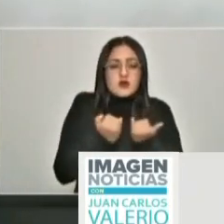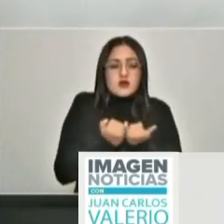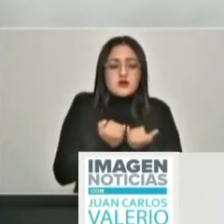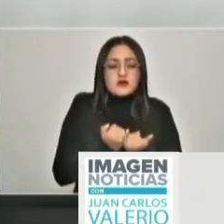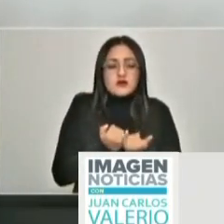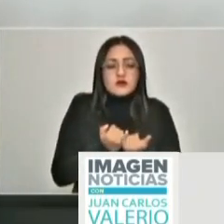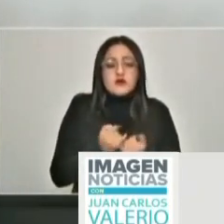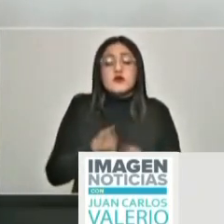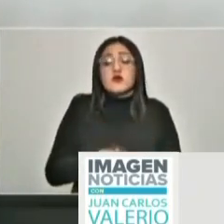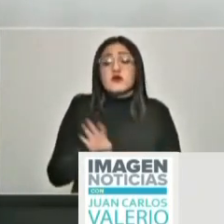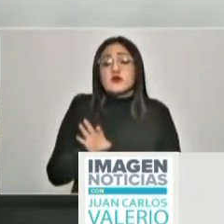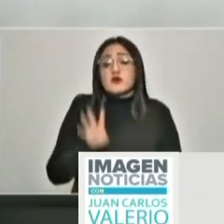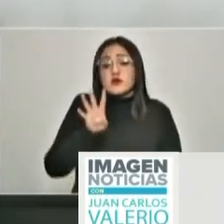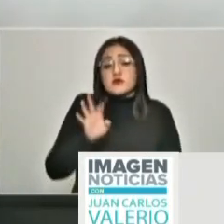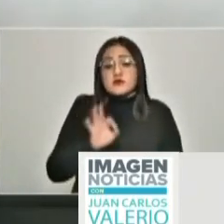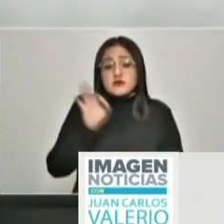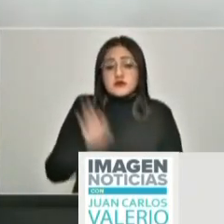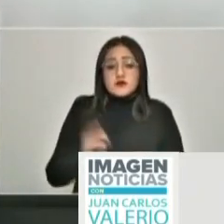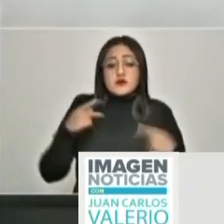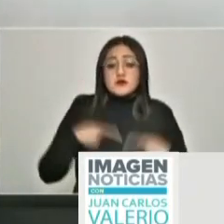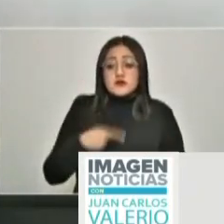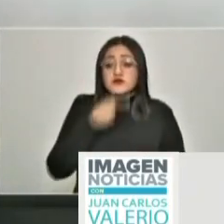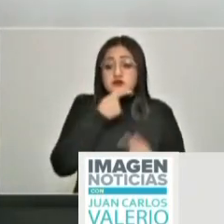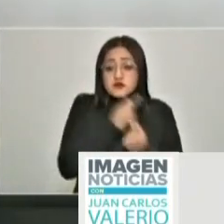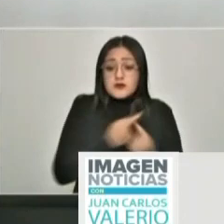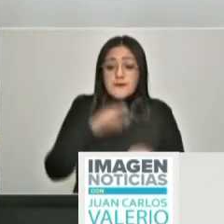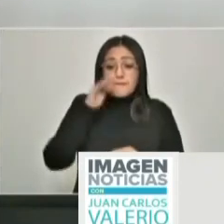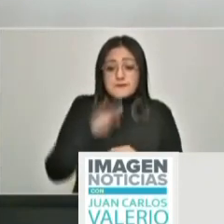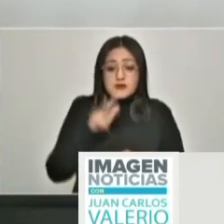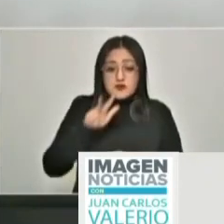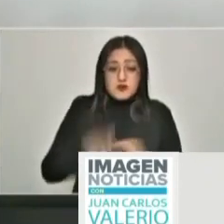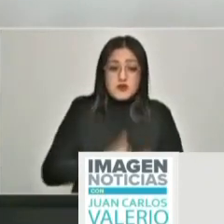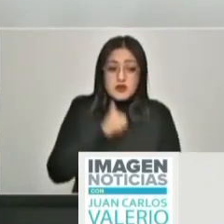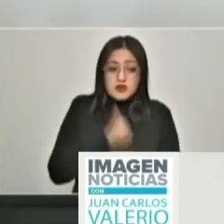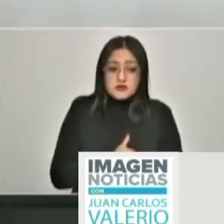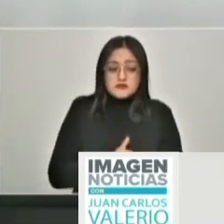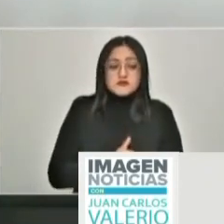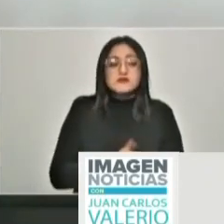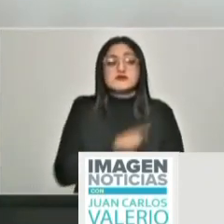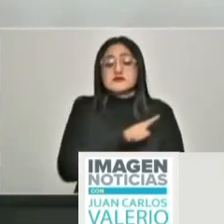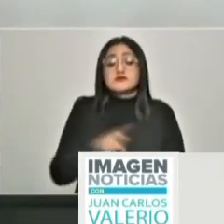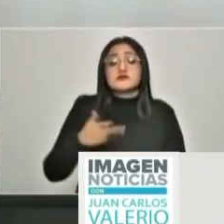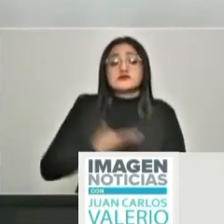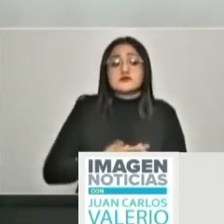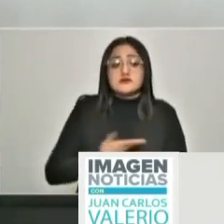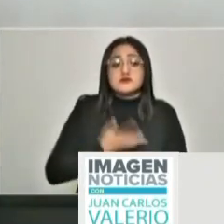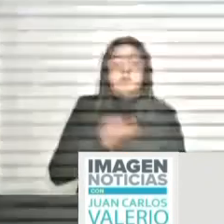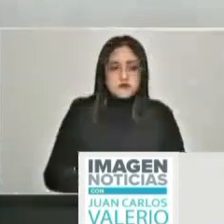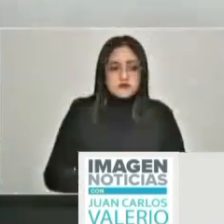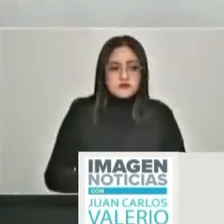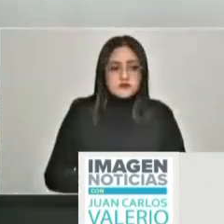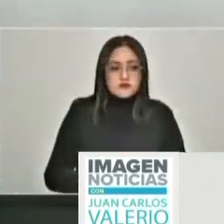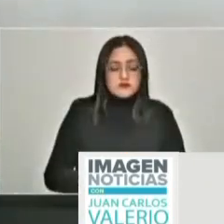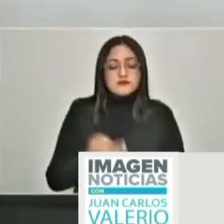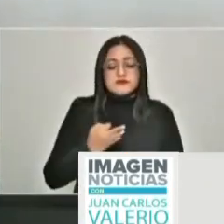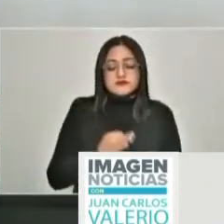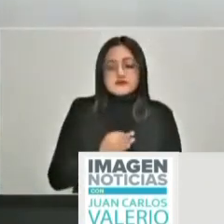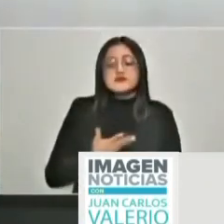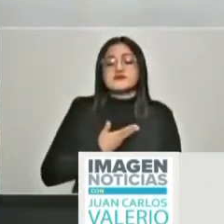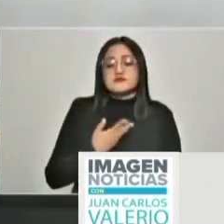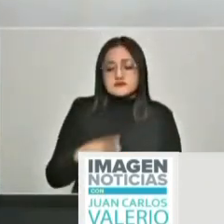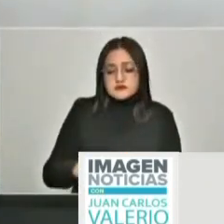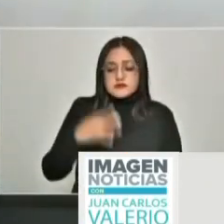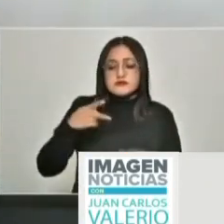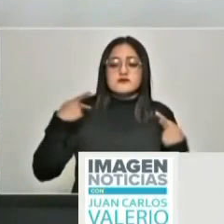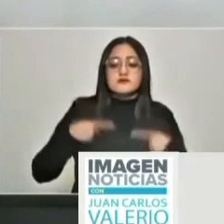un 4% de los pacientes menores de 18 años son los que tenemos internados. Ahorita tenemos